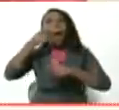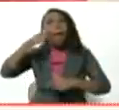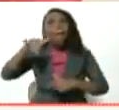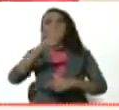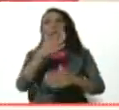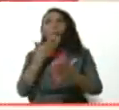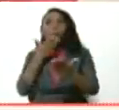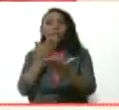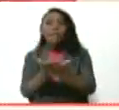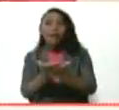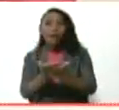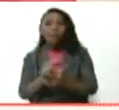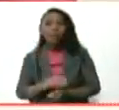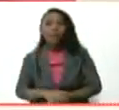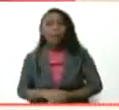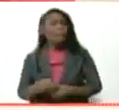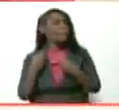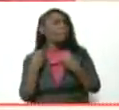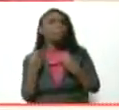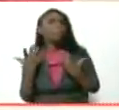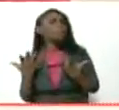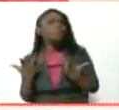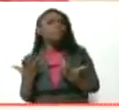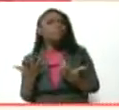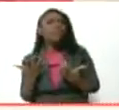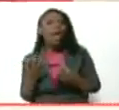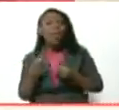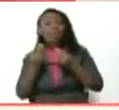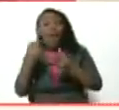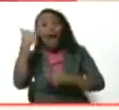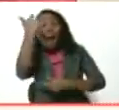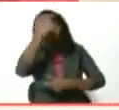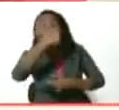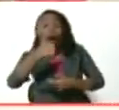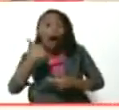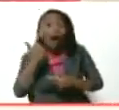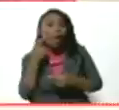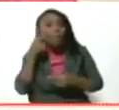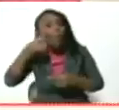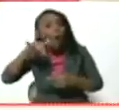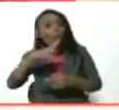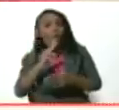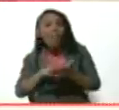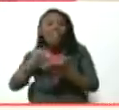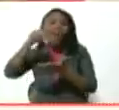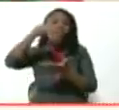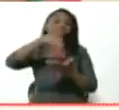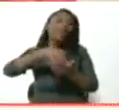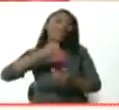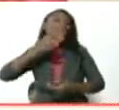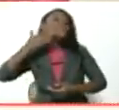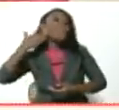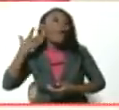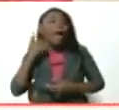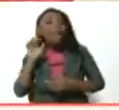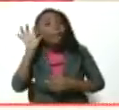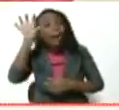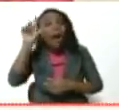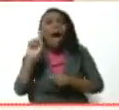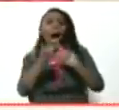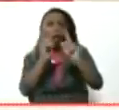pedía para dar la cara por el pueblo, para levantar la moral de países. Te voy a poner